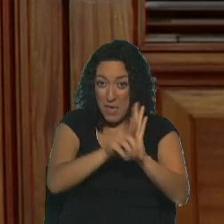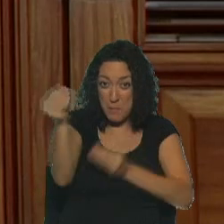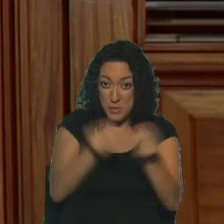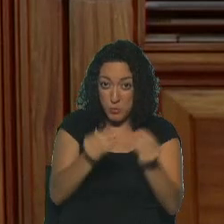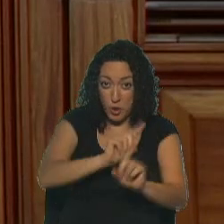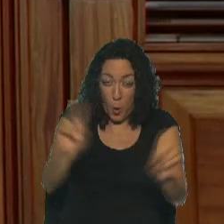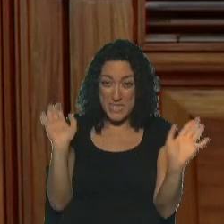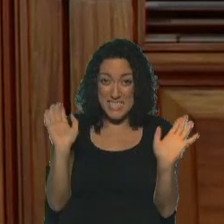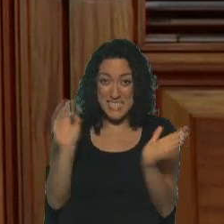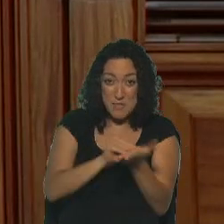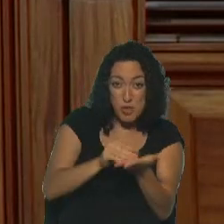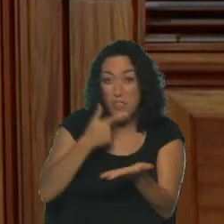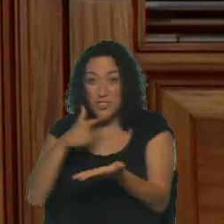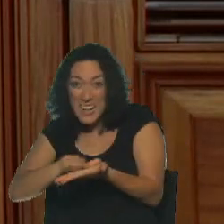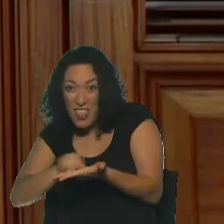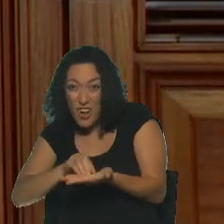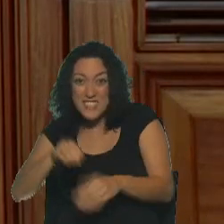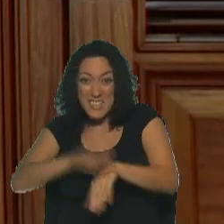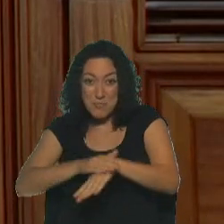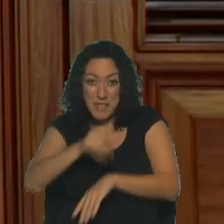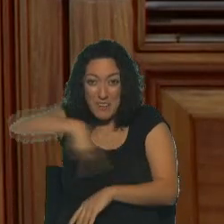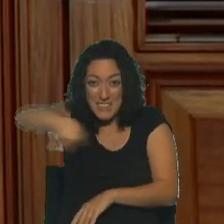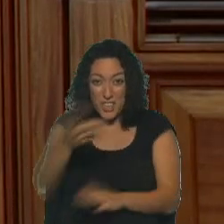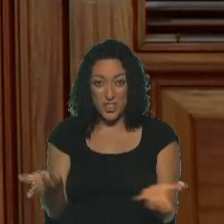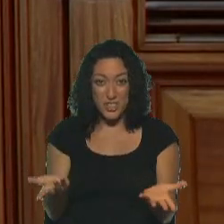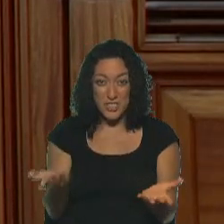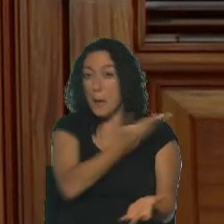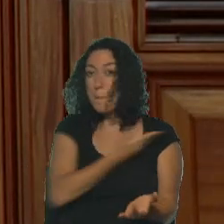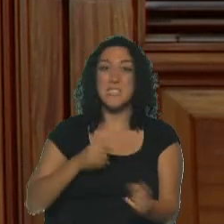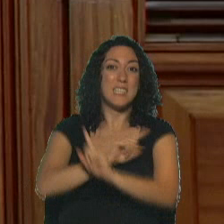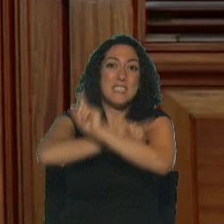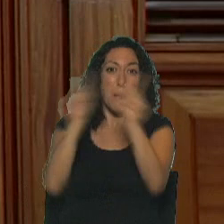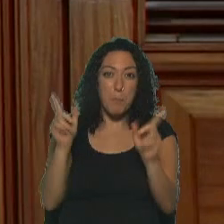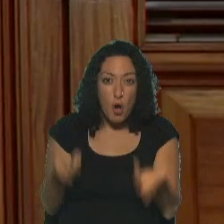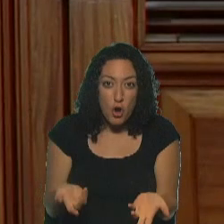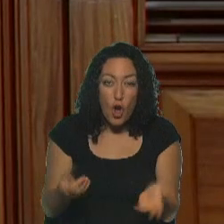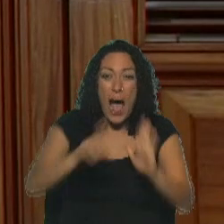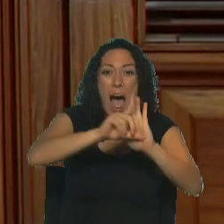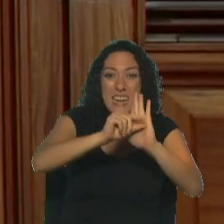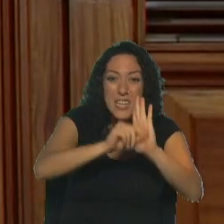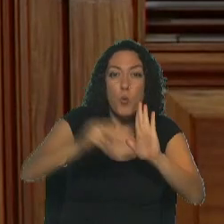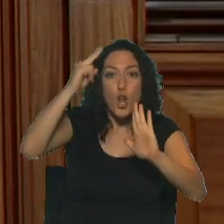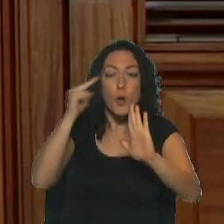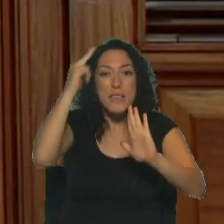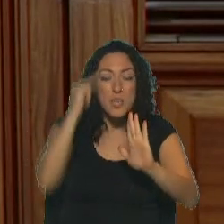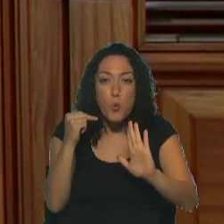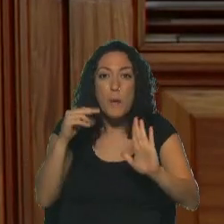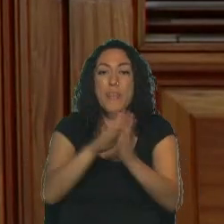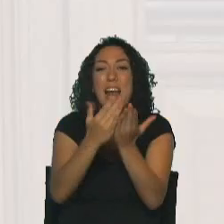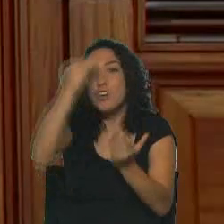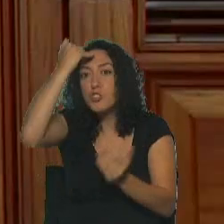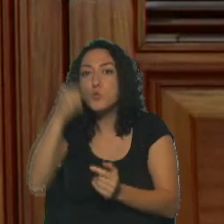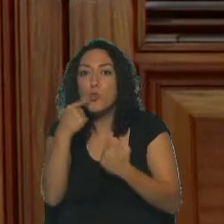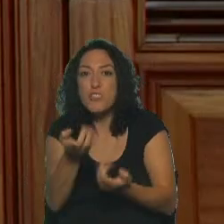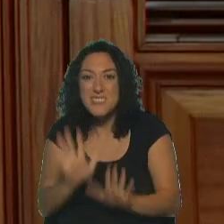esos fueron los diputados y los senadores, y tampoco el presidente de la República, de acuerdo a lo que establece el artículo 99 de la